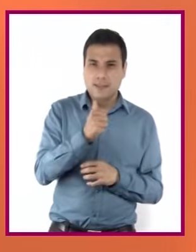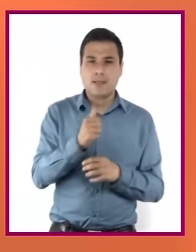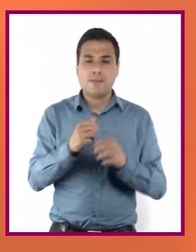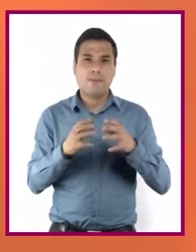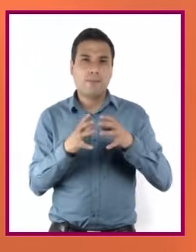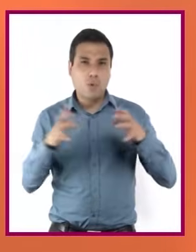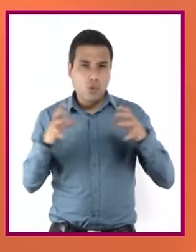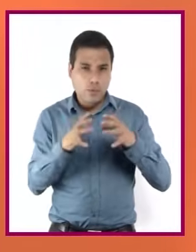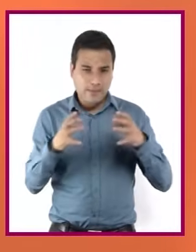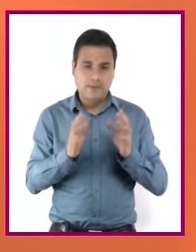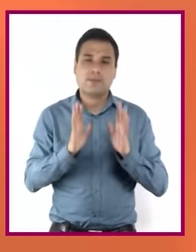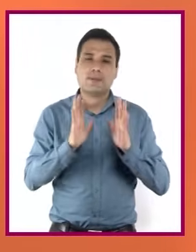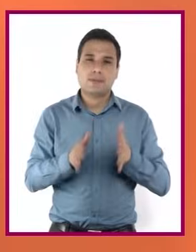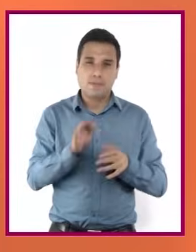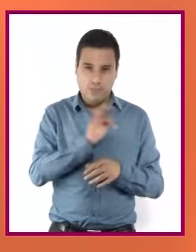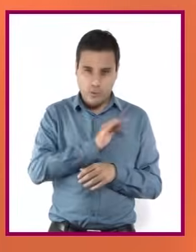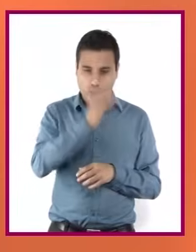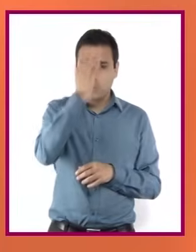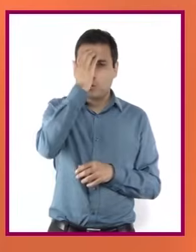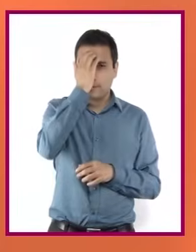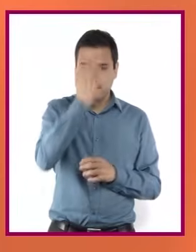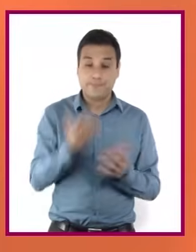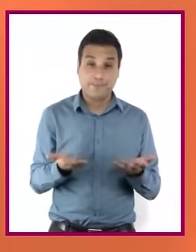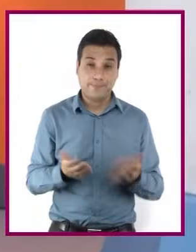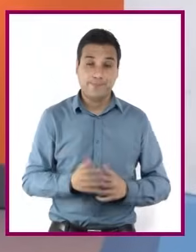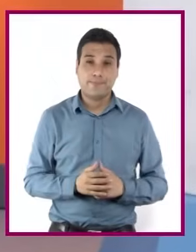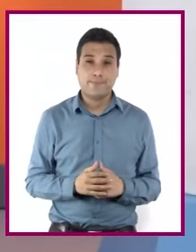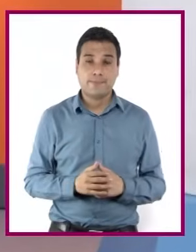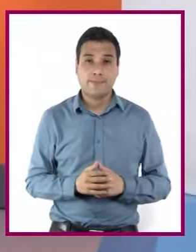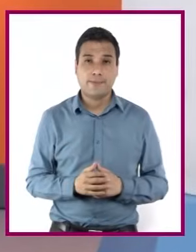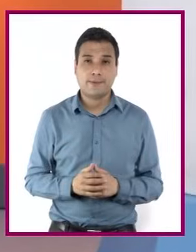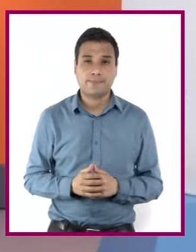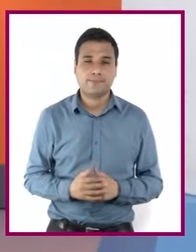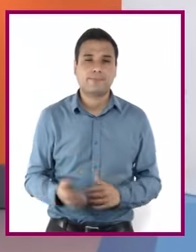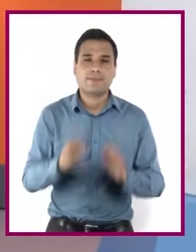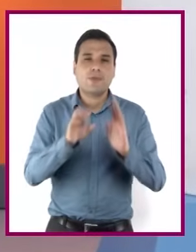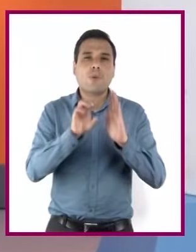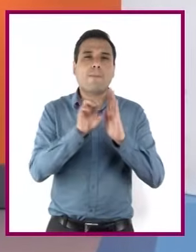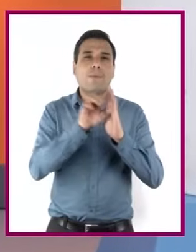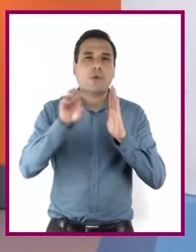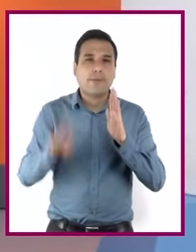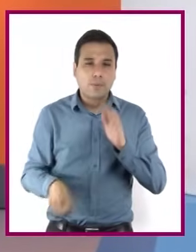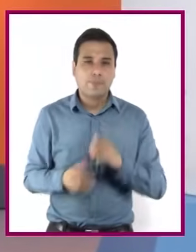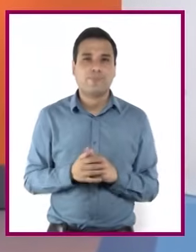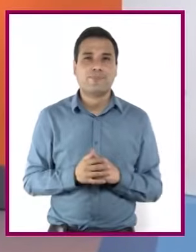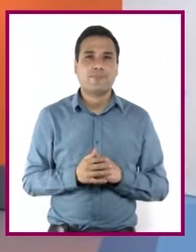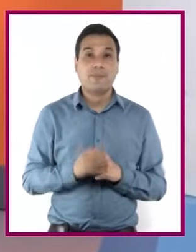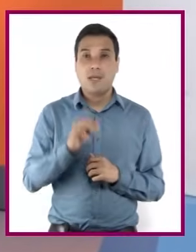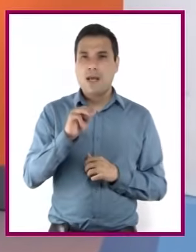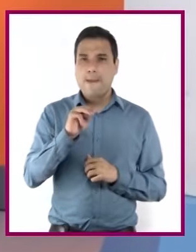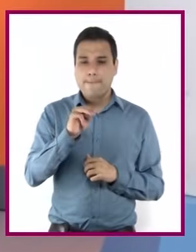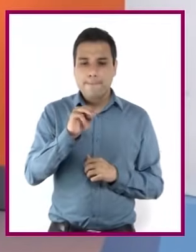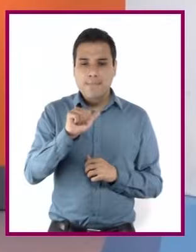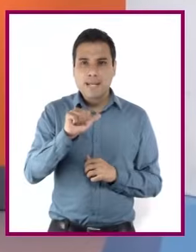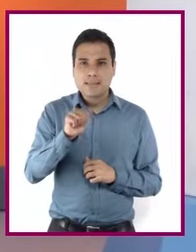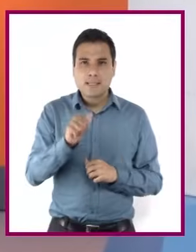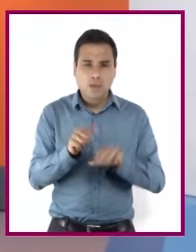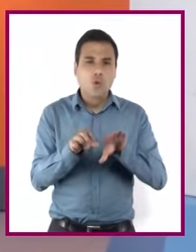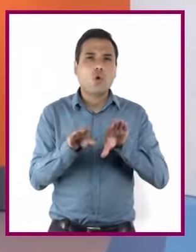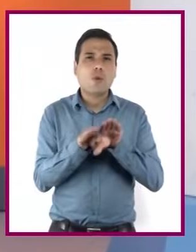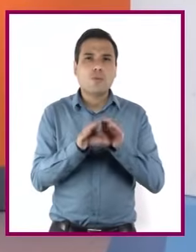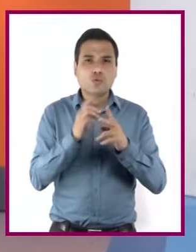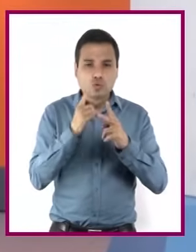de las partículas que son microscópicas. Así, por ejemplo, la masa estaría dada por la masa de